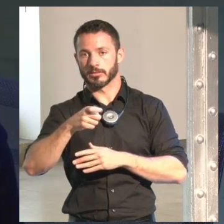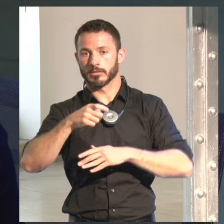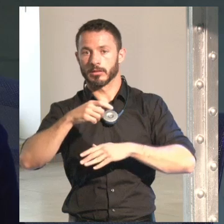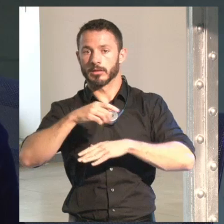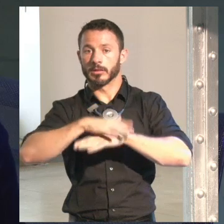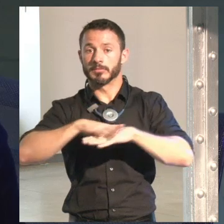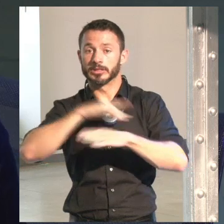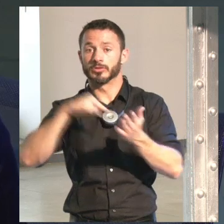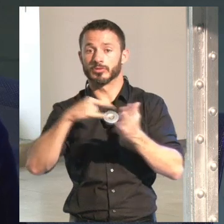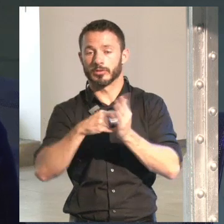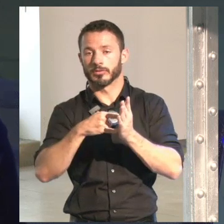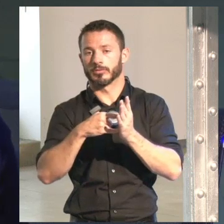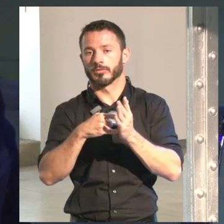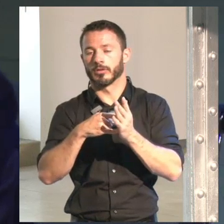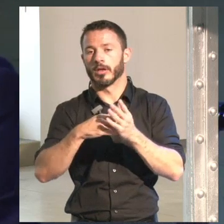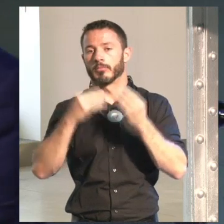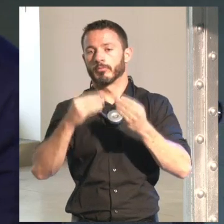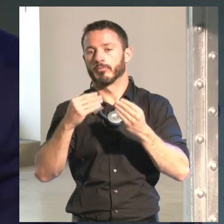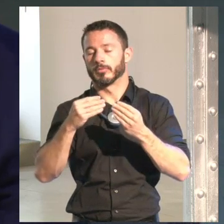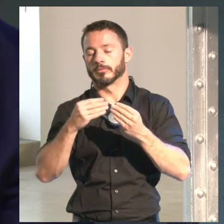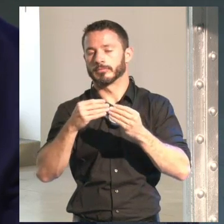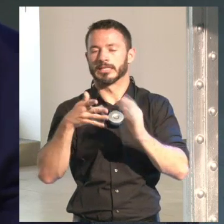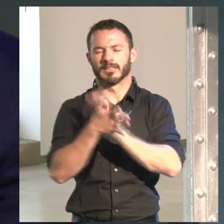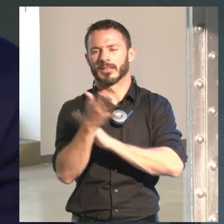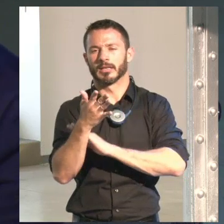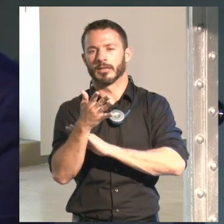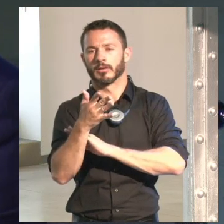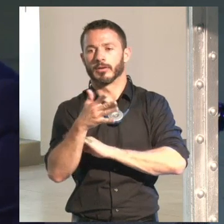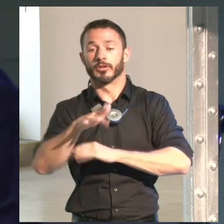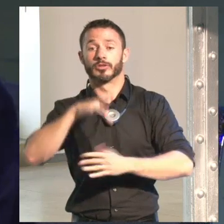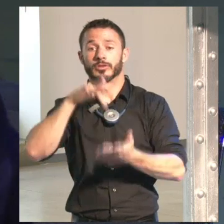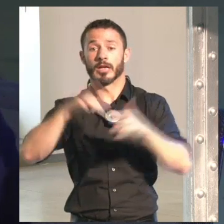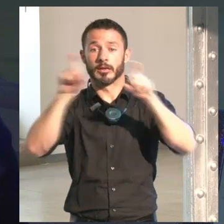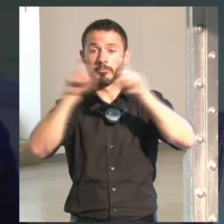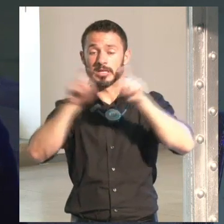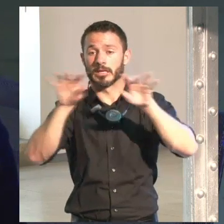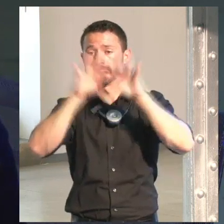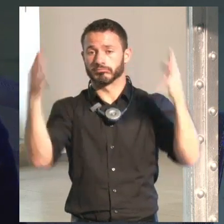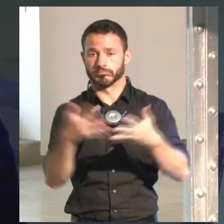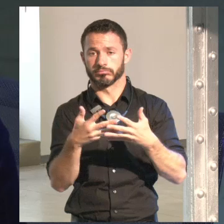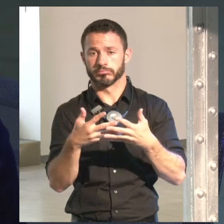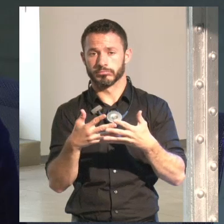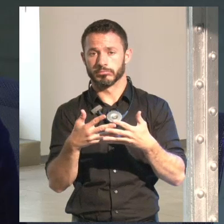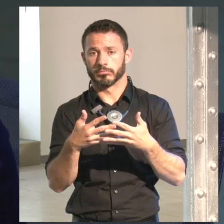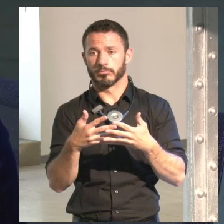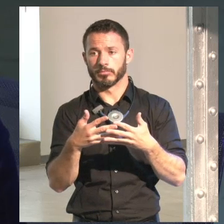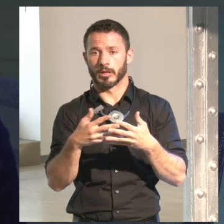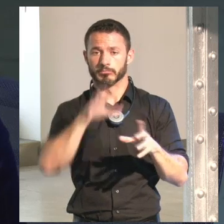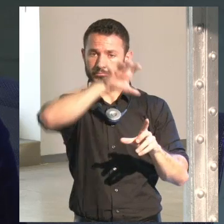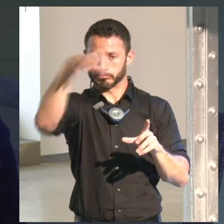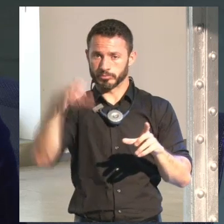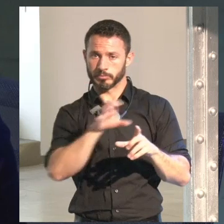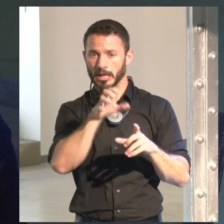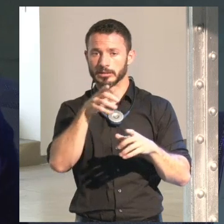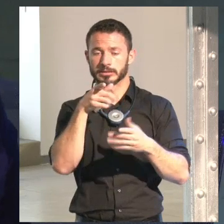Erosion and Profit Shifting, ¿no? Que básicamente significa, hombre, cuando una multinacional está operando en varios